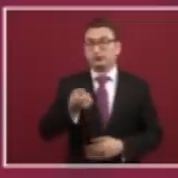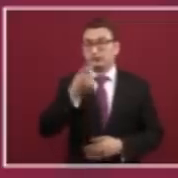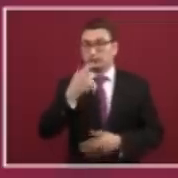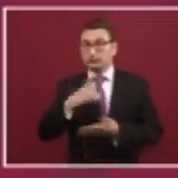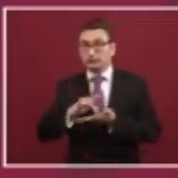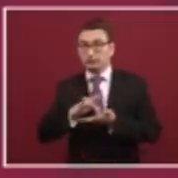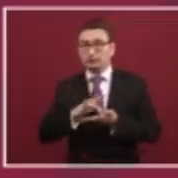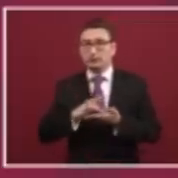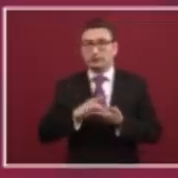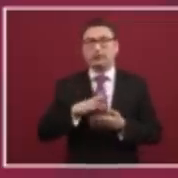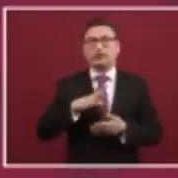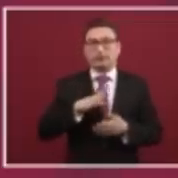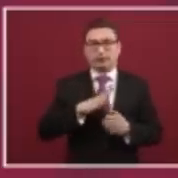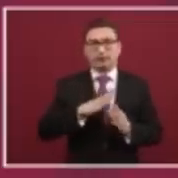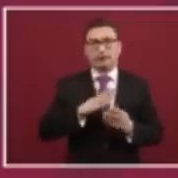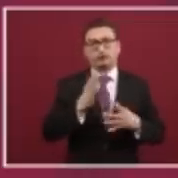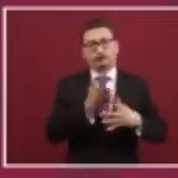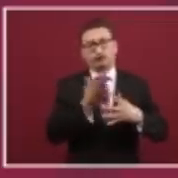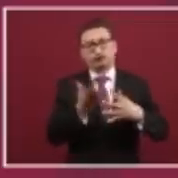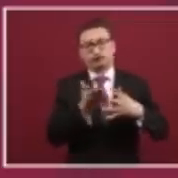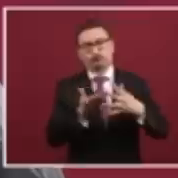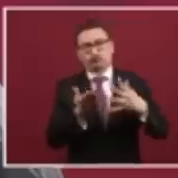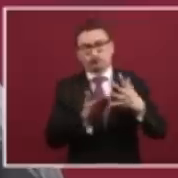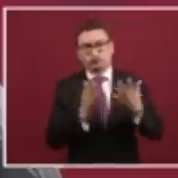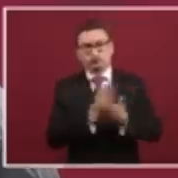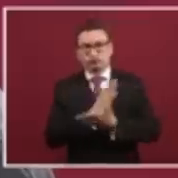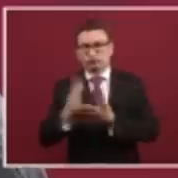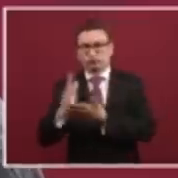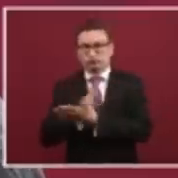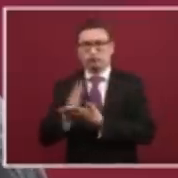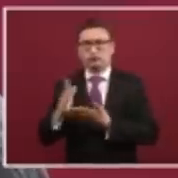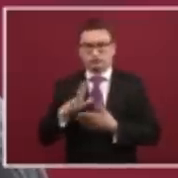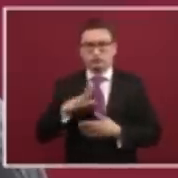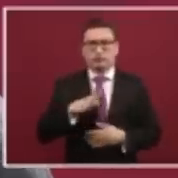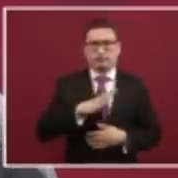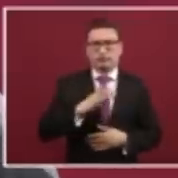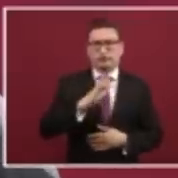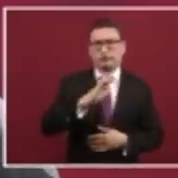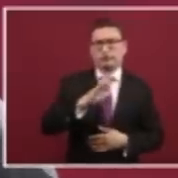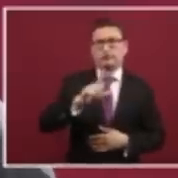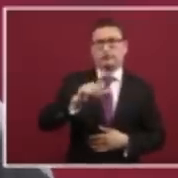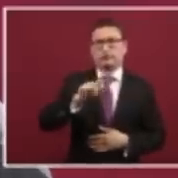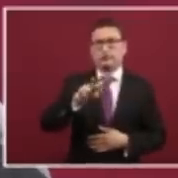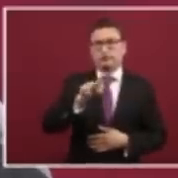están clasificados y hay lo que le llaman claves,